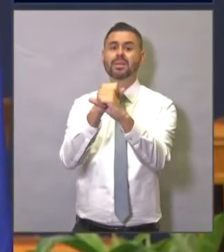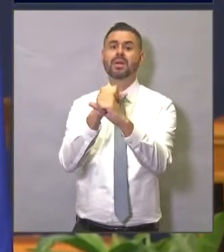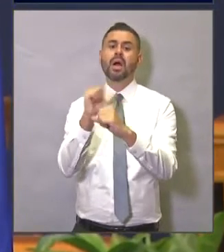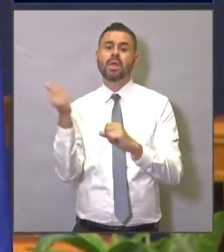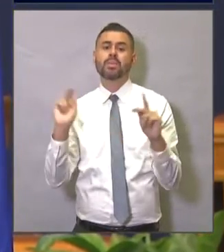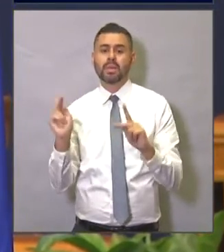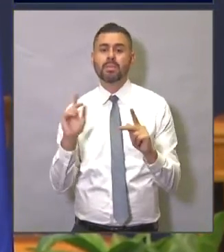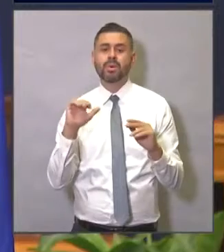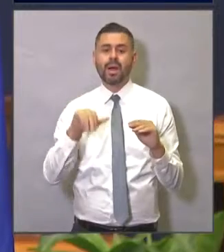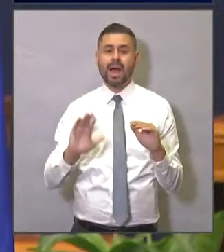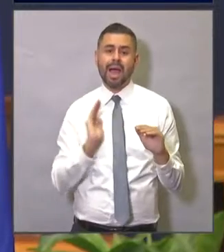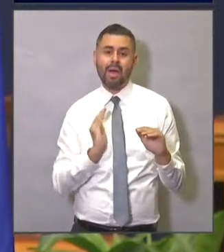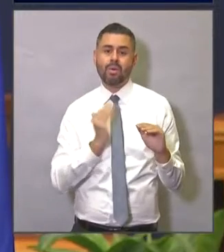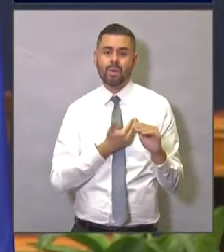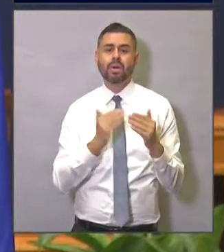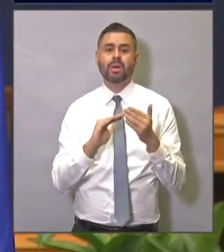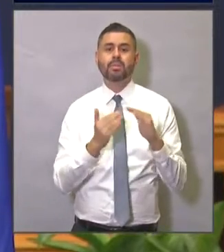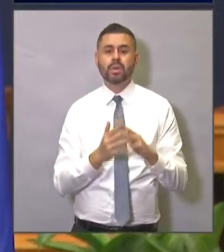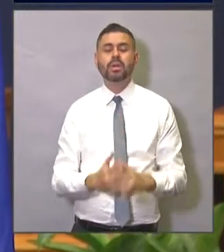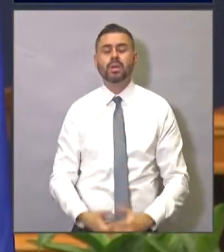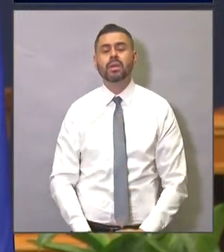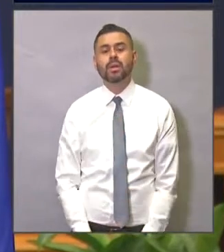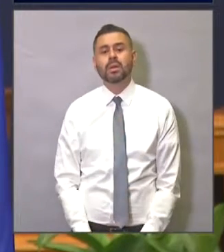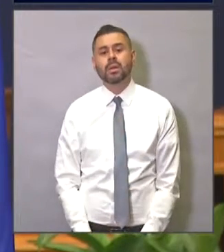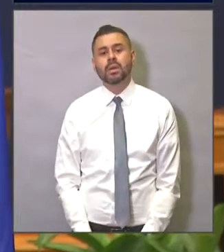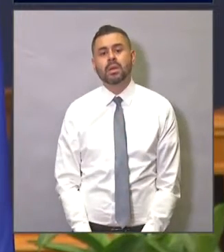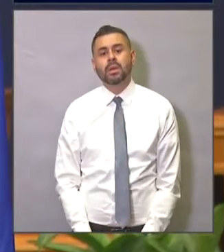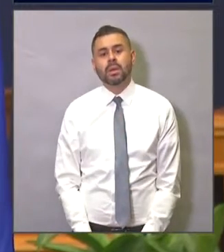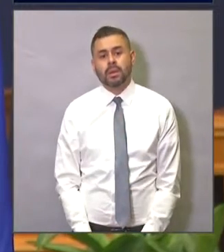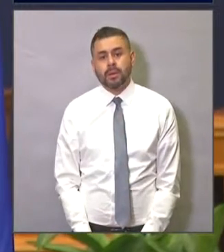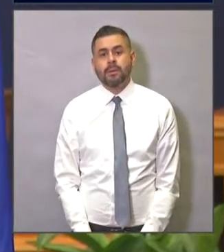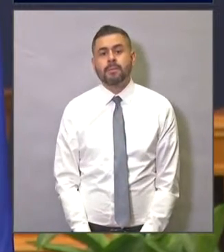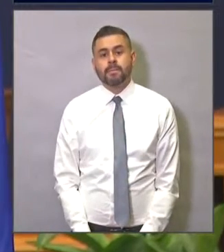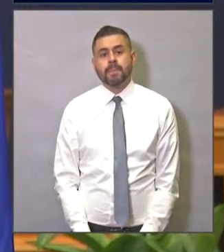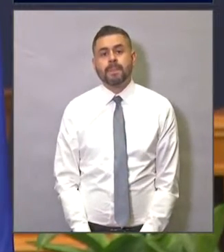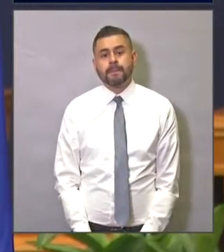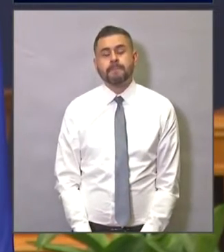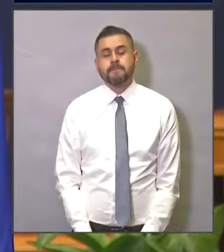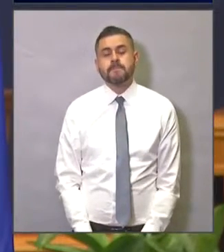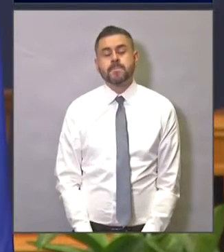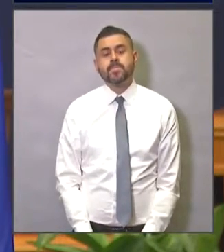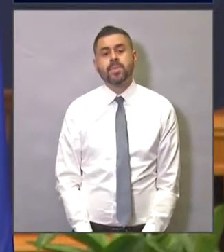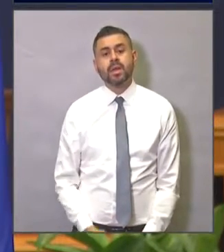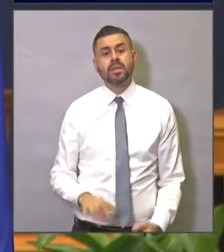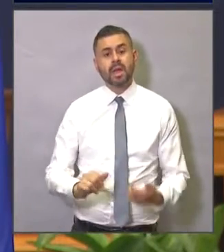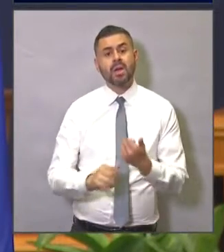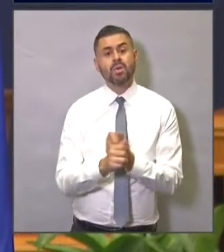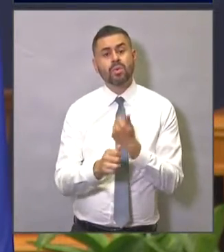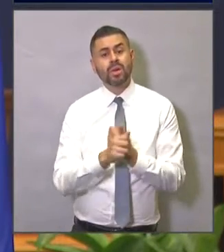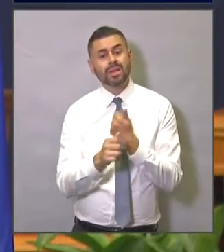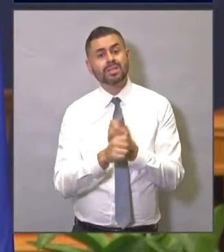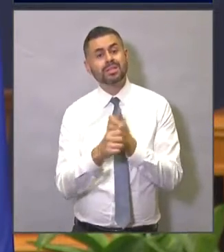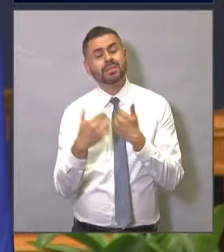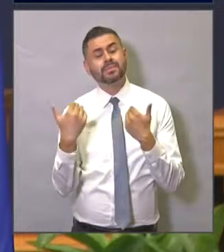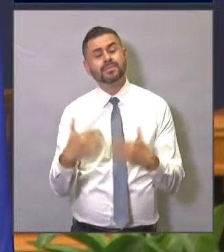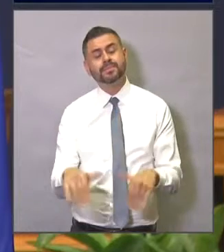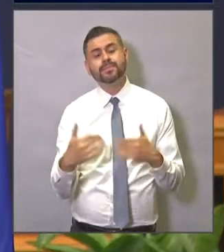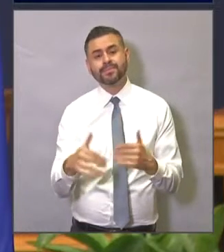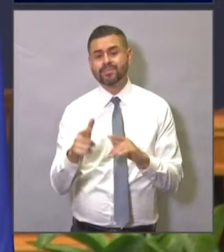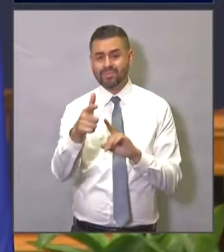demás. Existe una mayor cantidad de transmisión comunitaria y usted corre el riesgo de